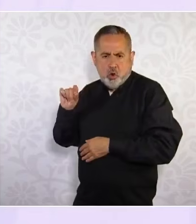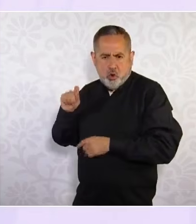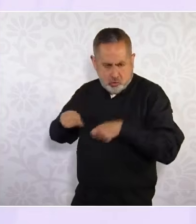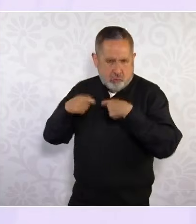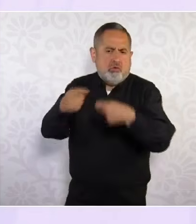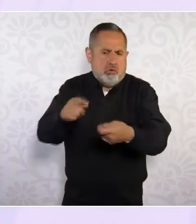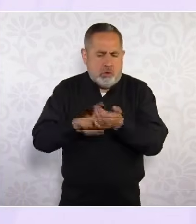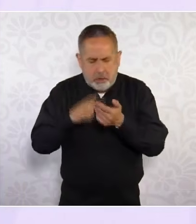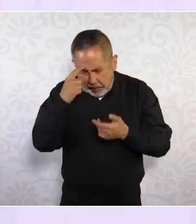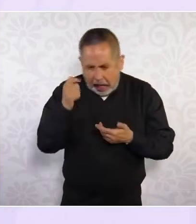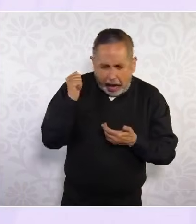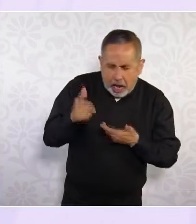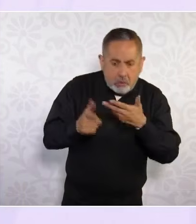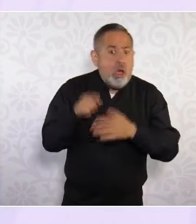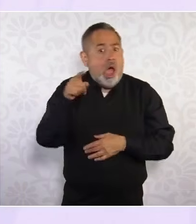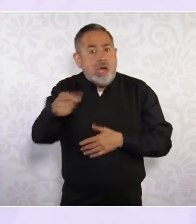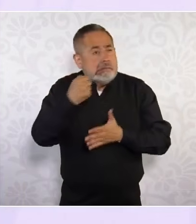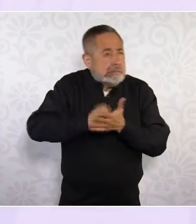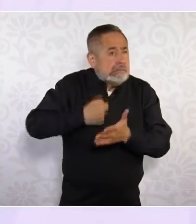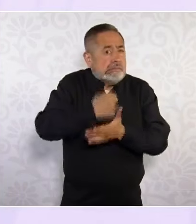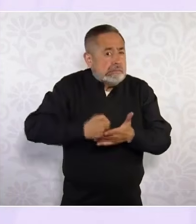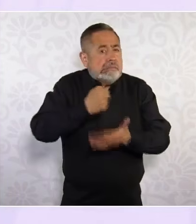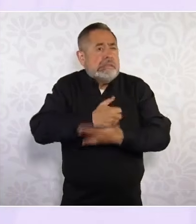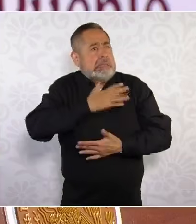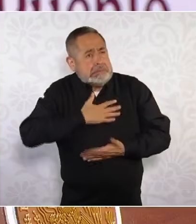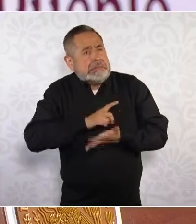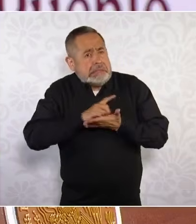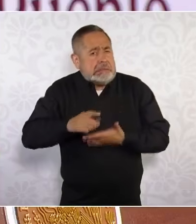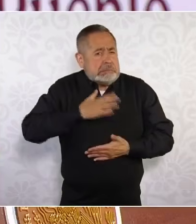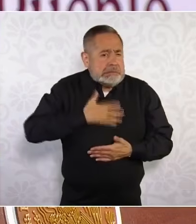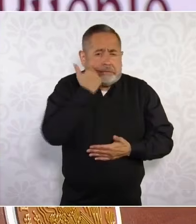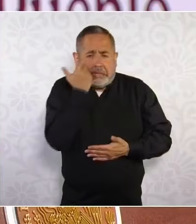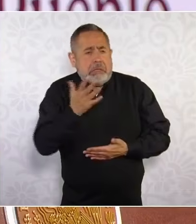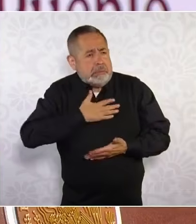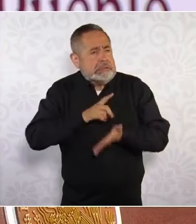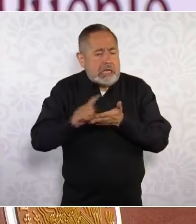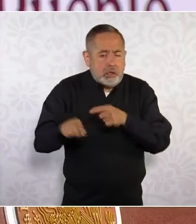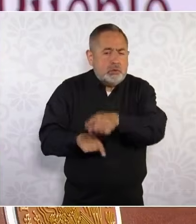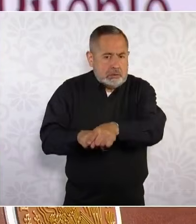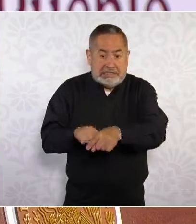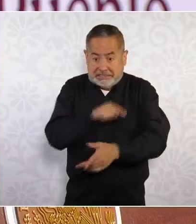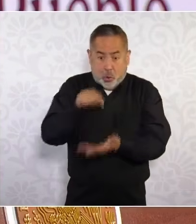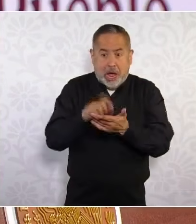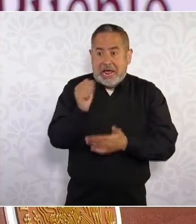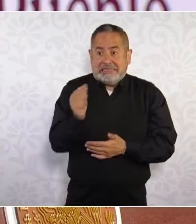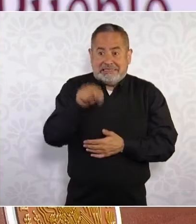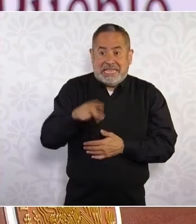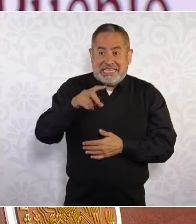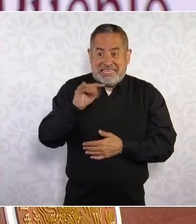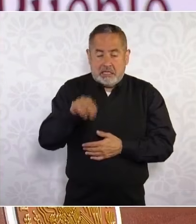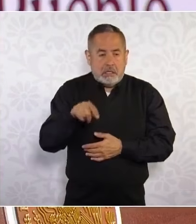habido muchas luchas de los jornaleros por sus derechos. De hecho, la reunión se hizo en una